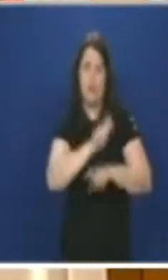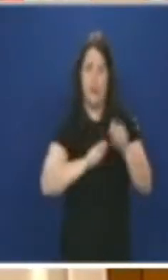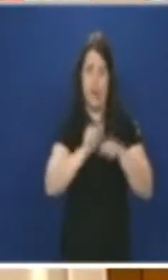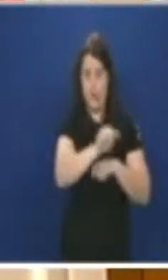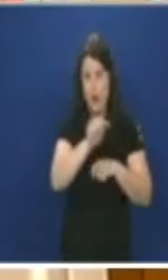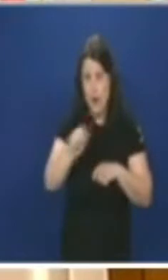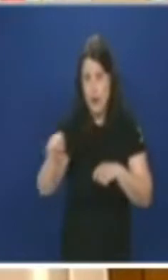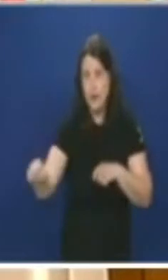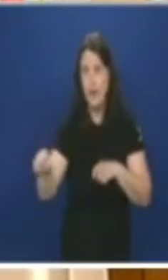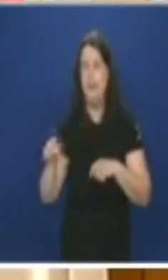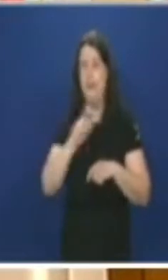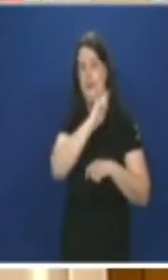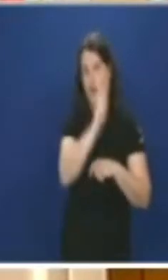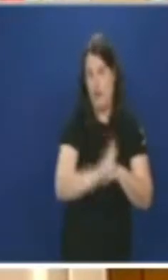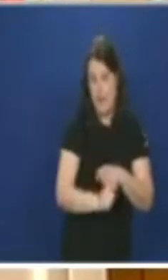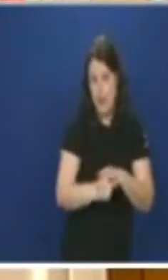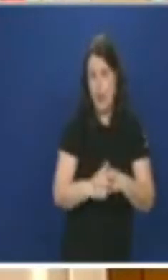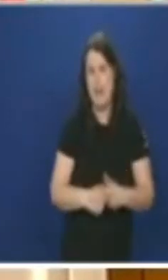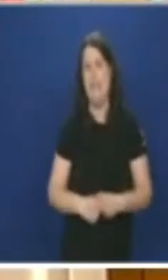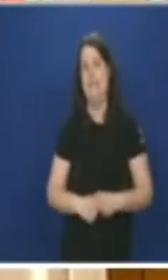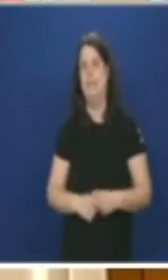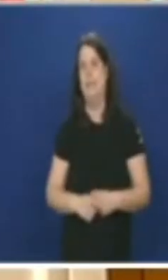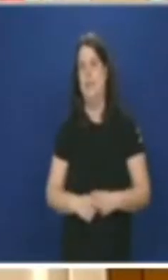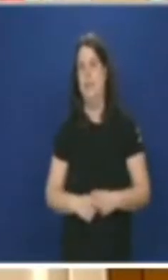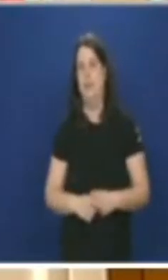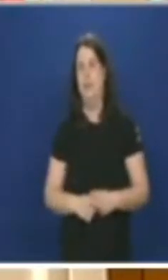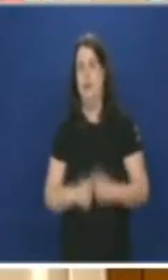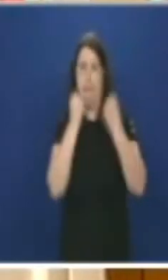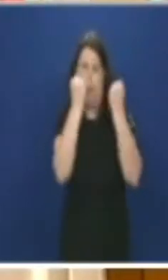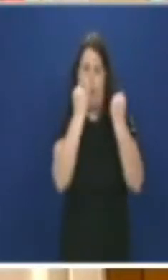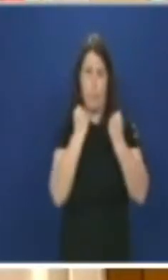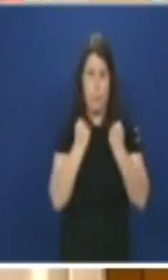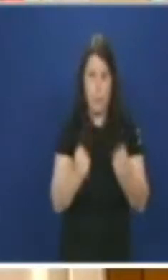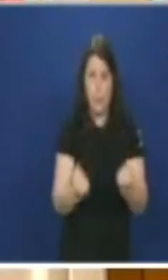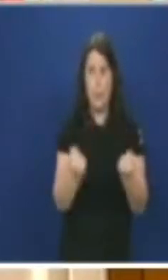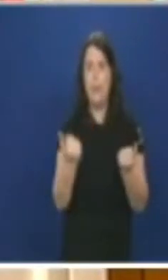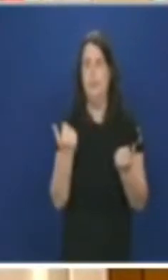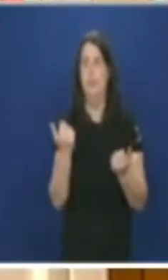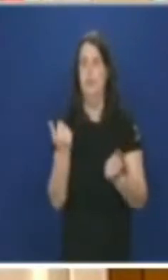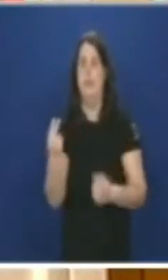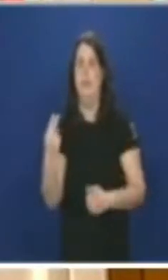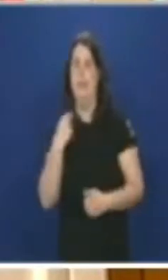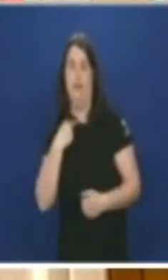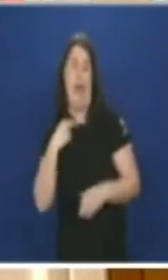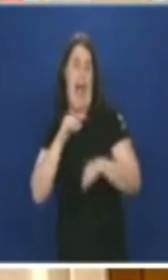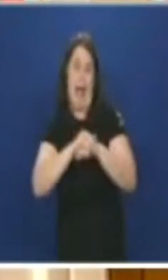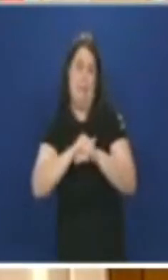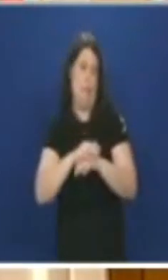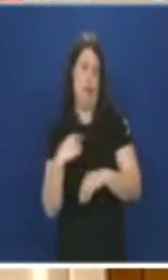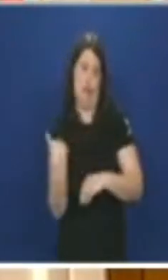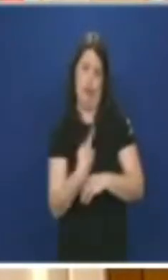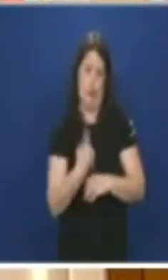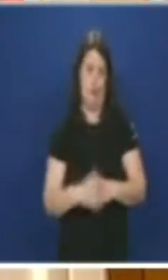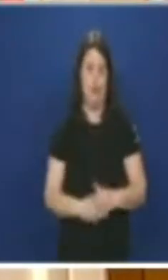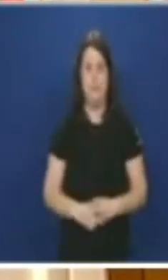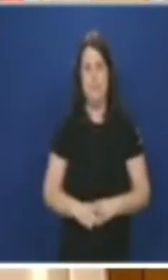asociacións, das fundacións, autoridades, diputados, amigos todos.